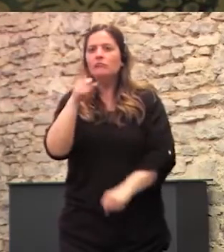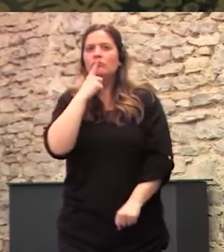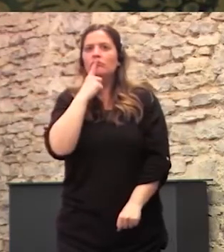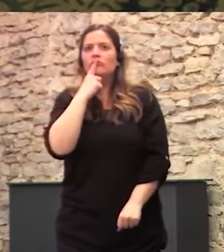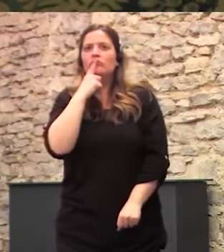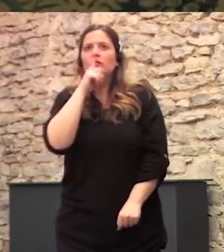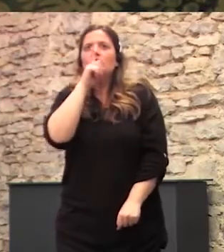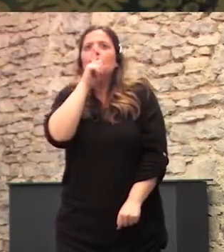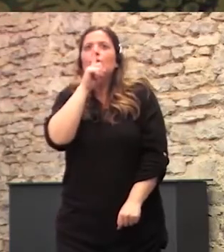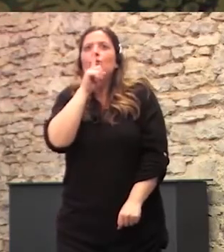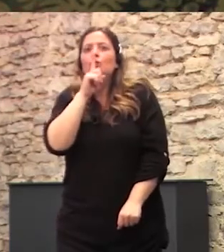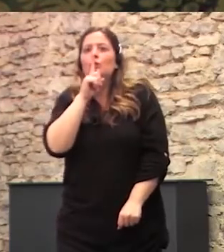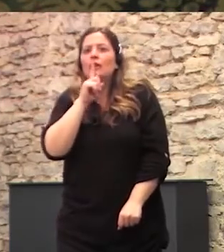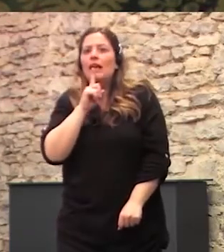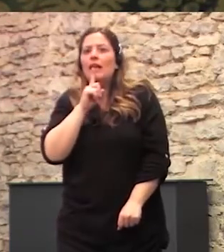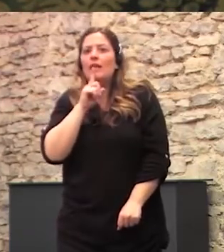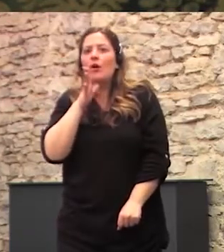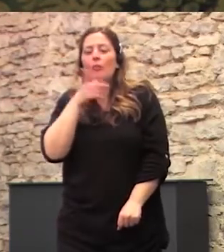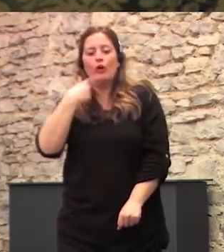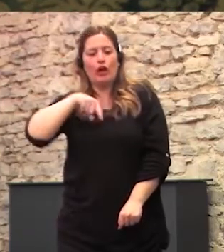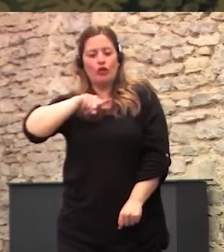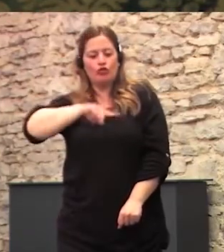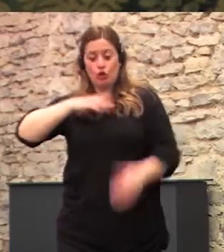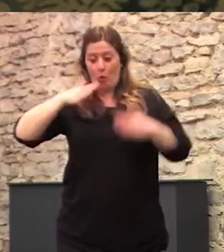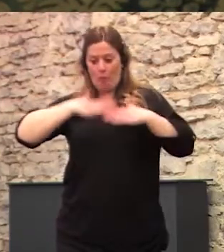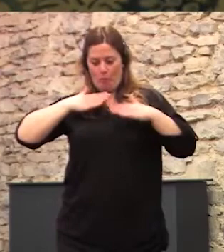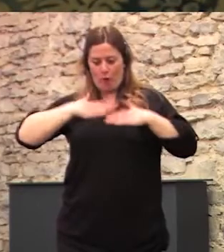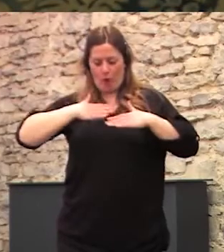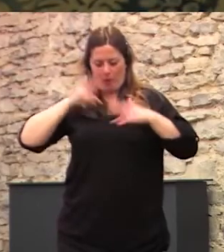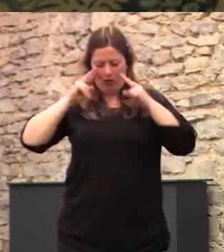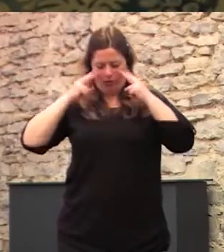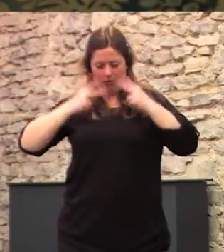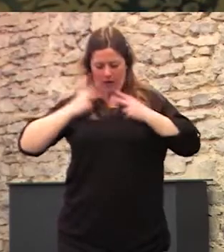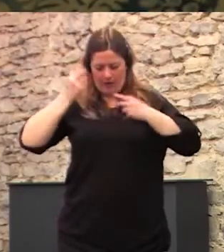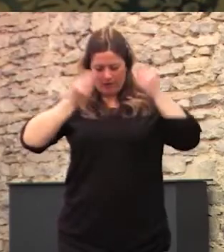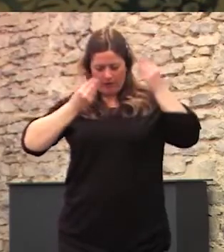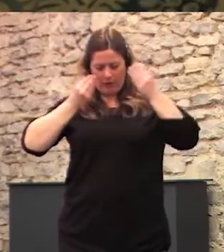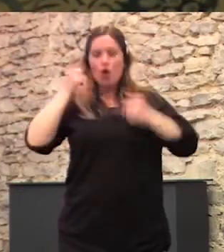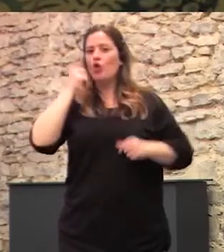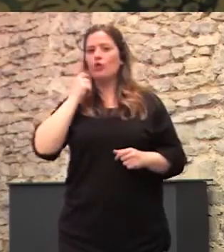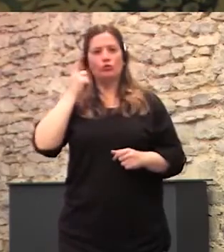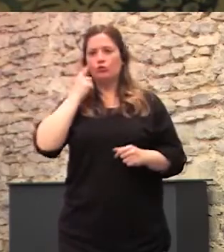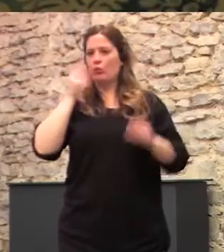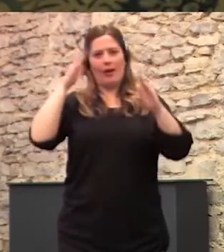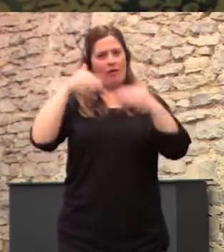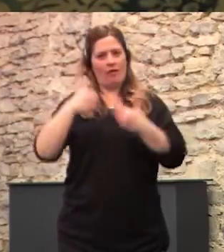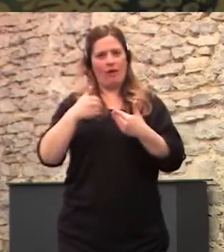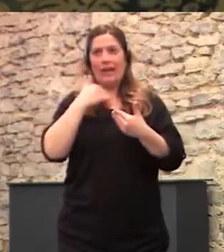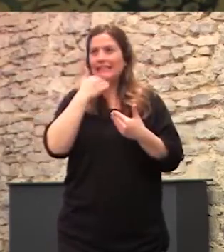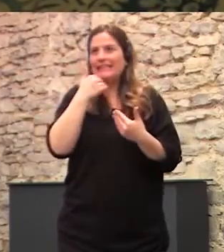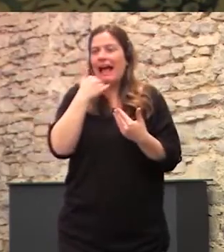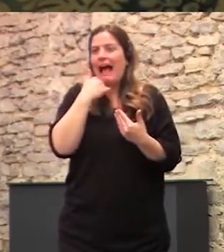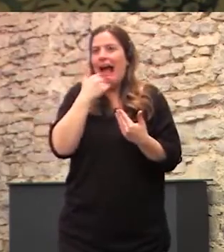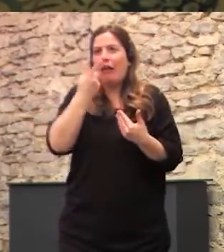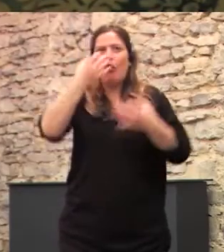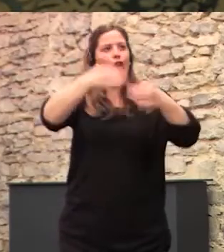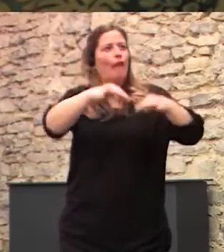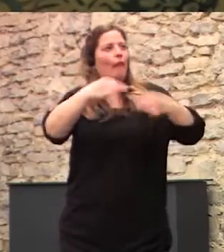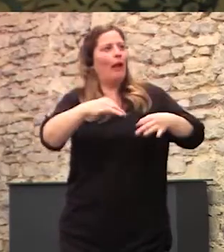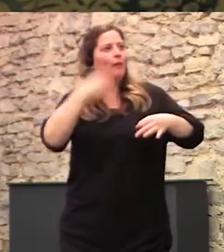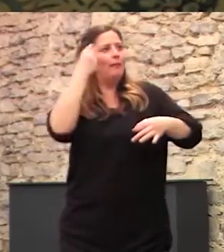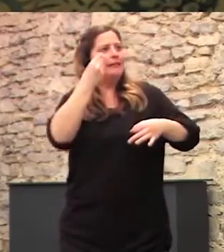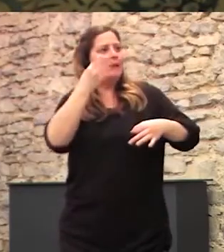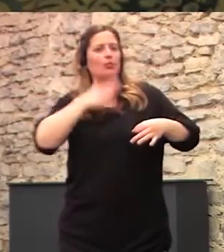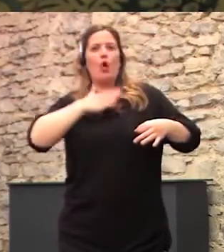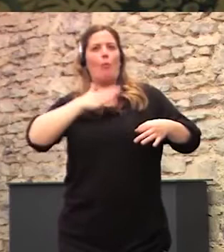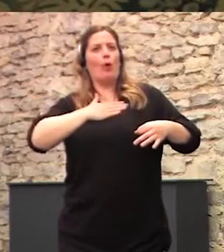Porque no estamos acostumbrados a reflexionar sobre lo propio. Es algo que es normal, que damos por hecho, que lo consideramos,